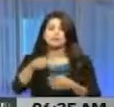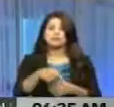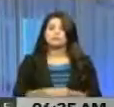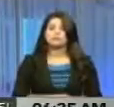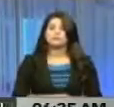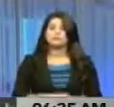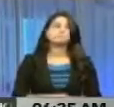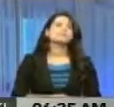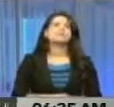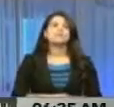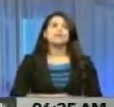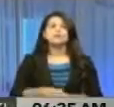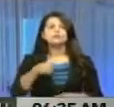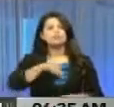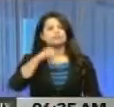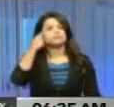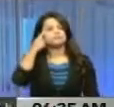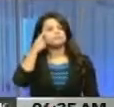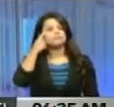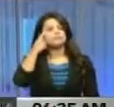¿Qué nos proponemos? En lo táctico,